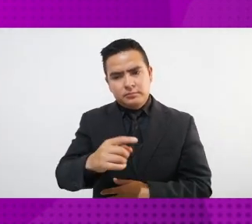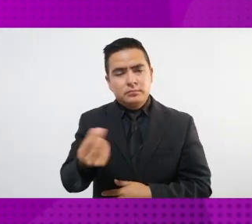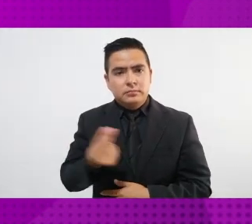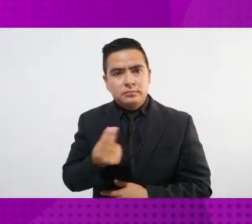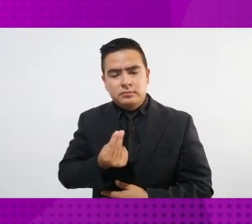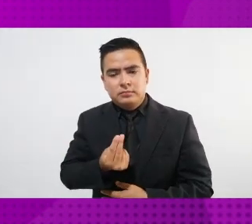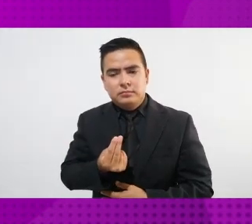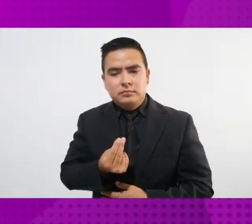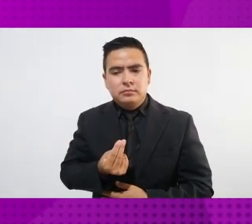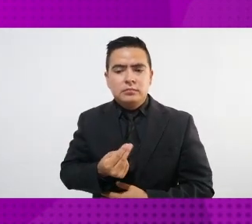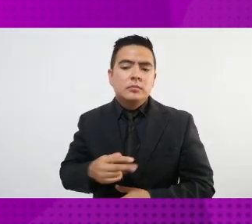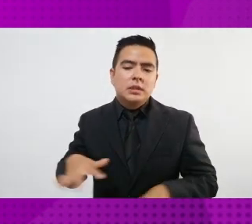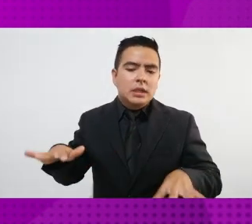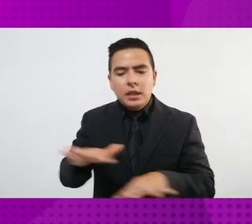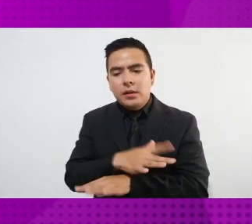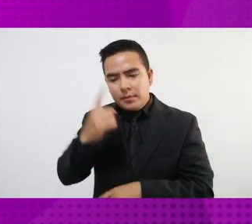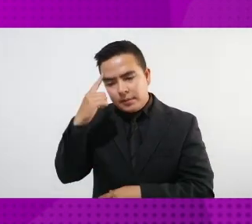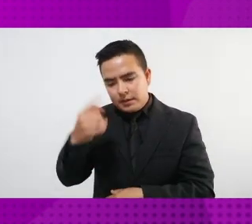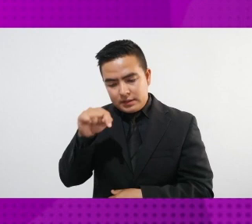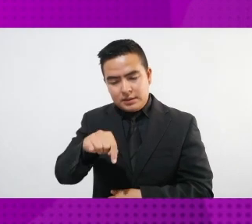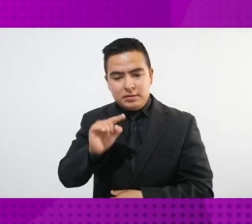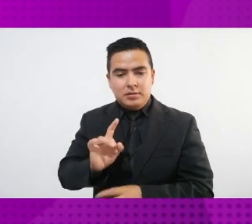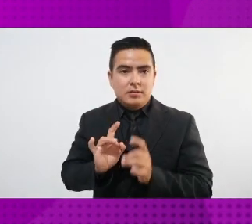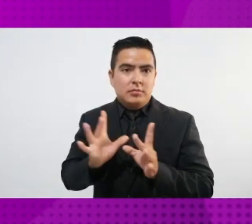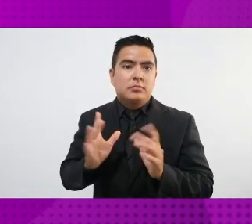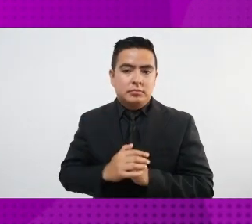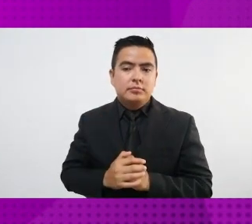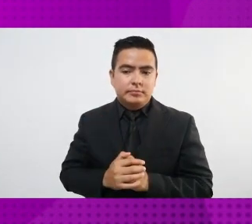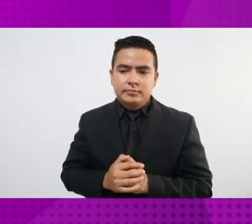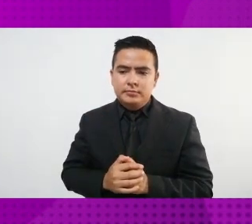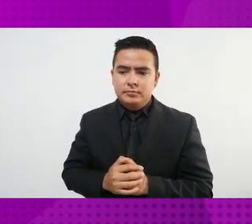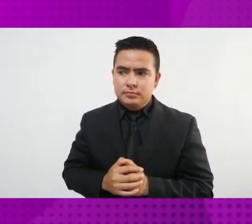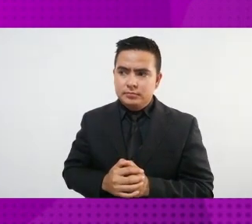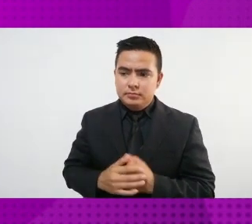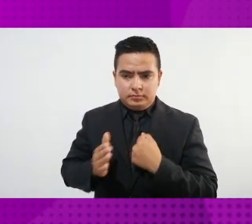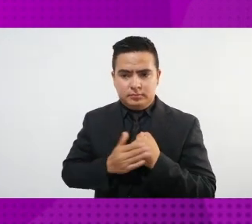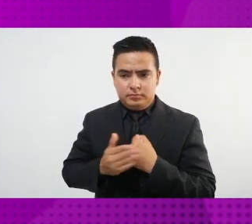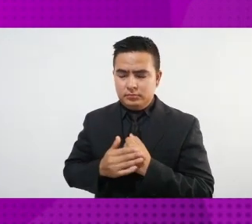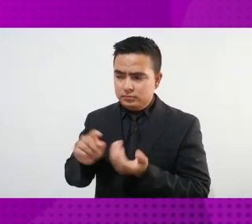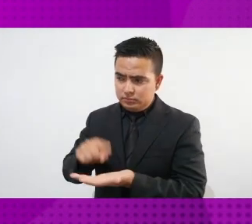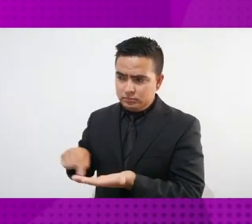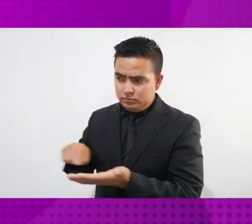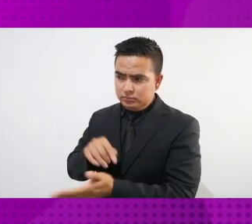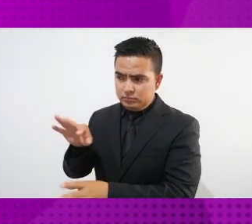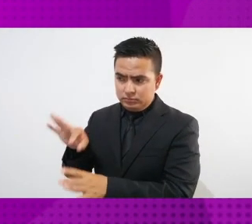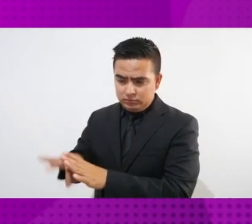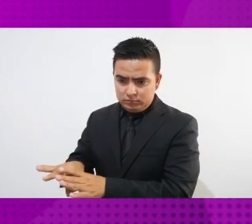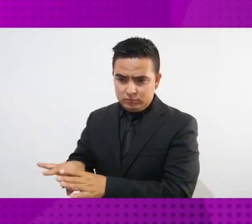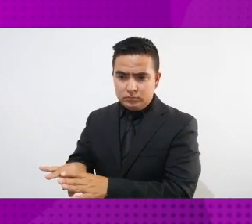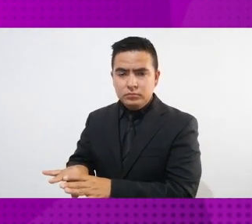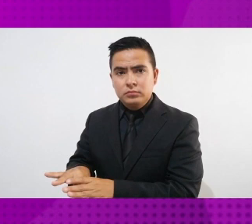como normativas, frente a una necesidad de integrar un órgano legislativo? La verdad, sea dicha,